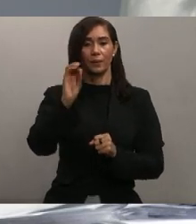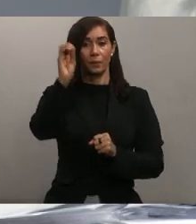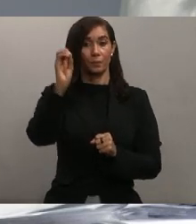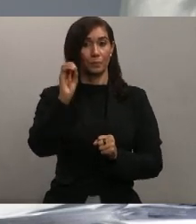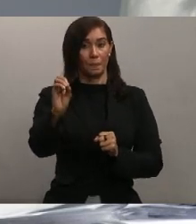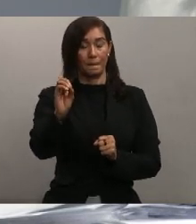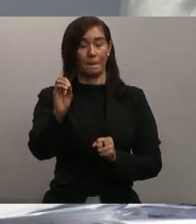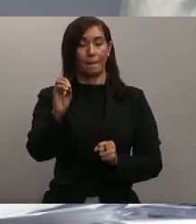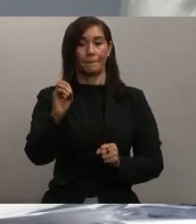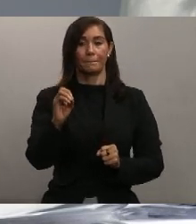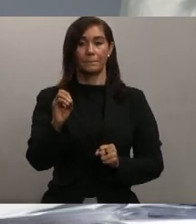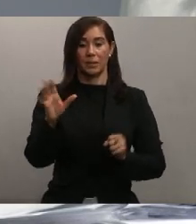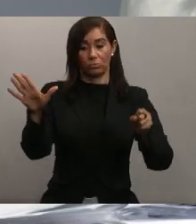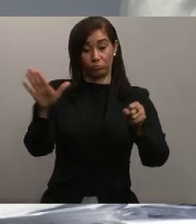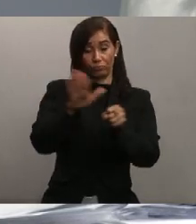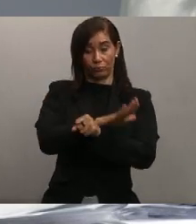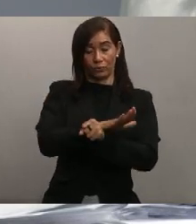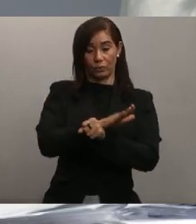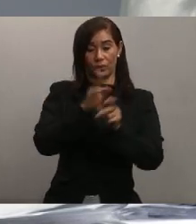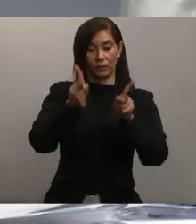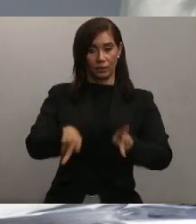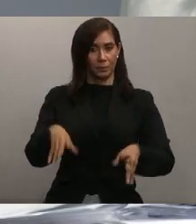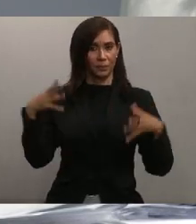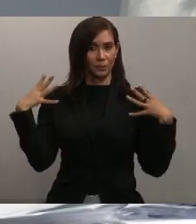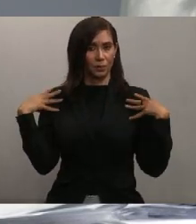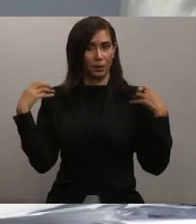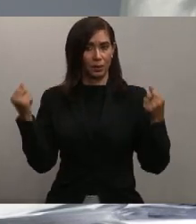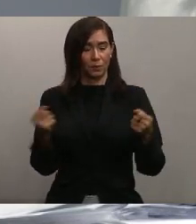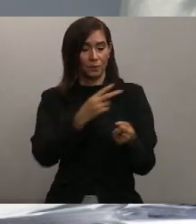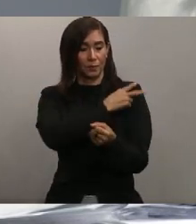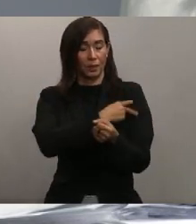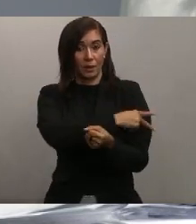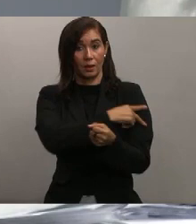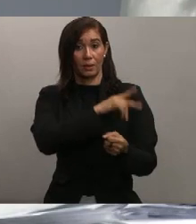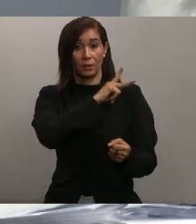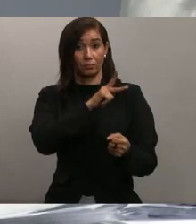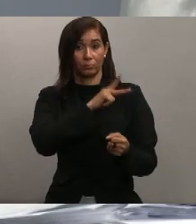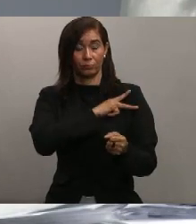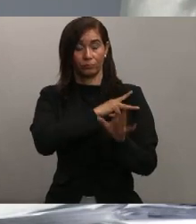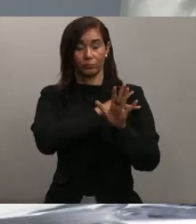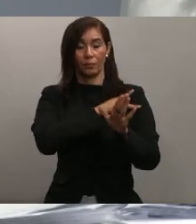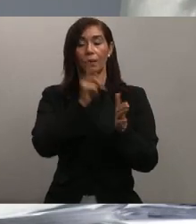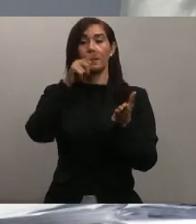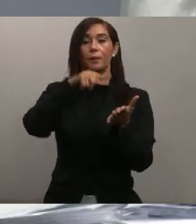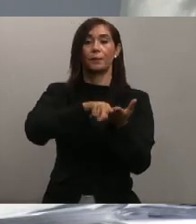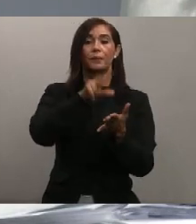4.29%, un total de recuperados en clínicas y hospitales de